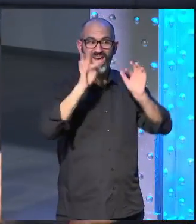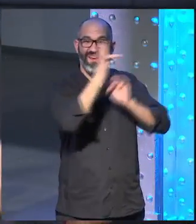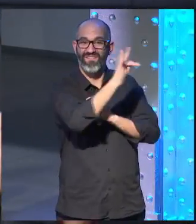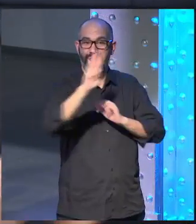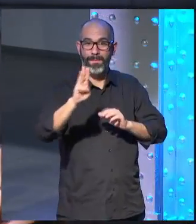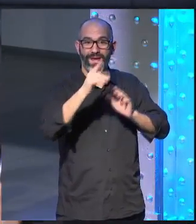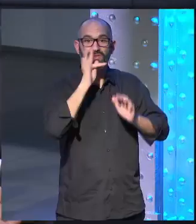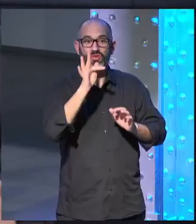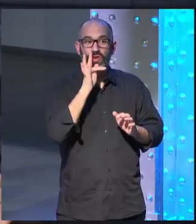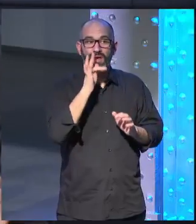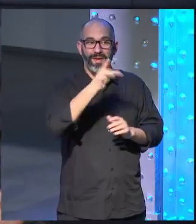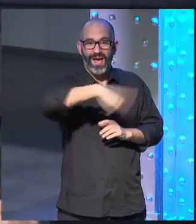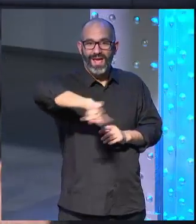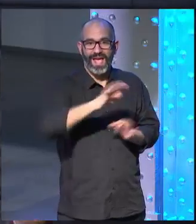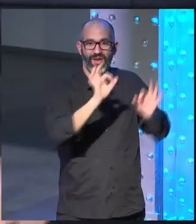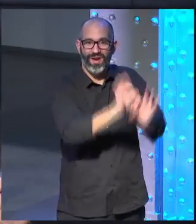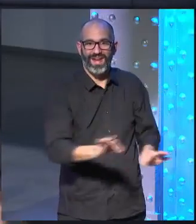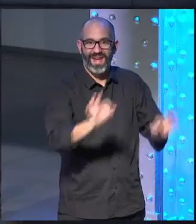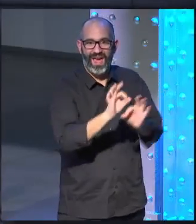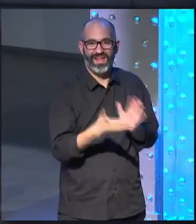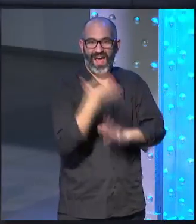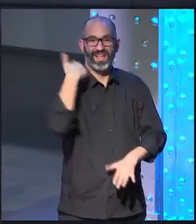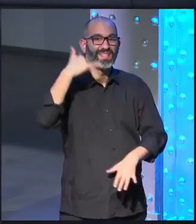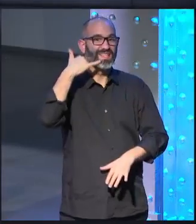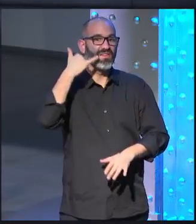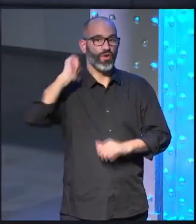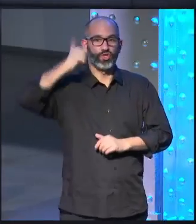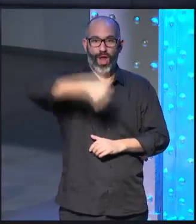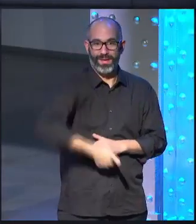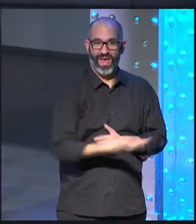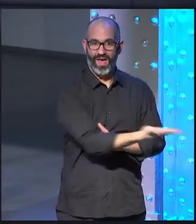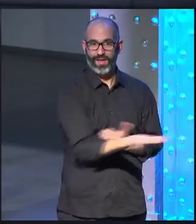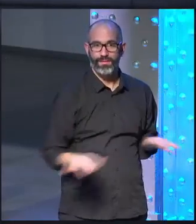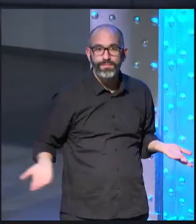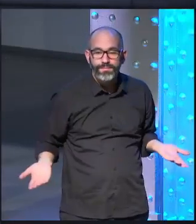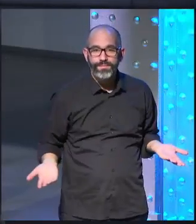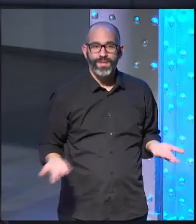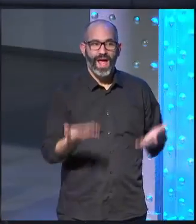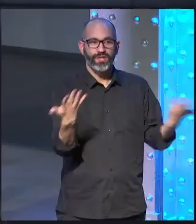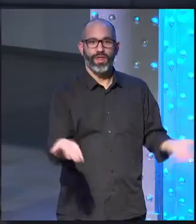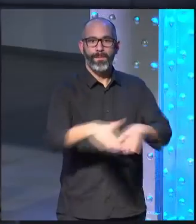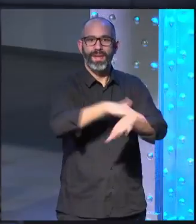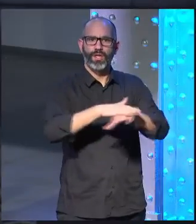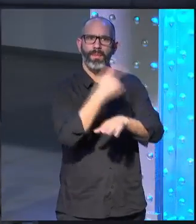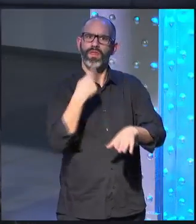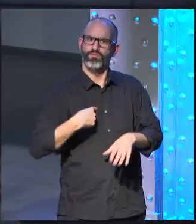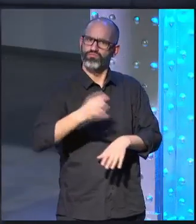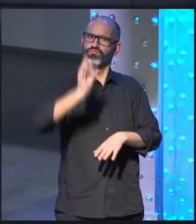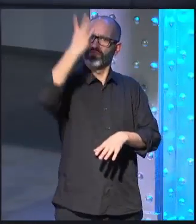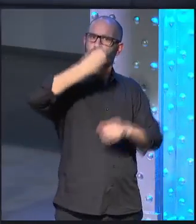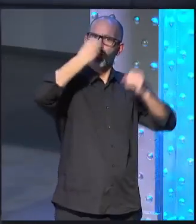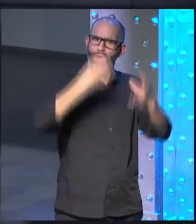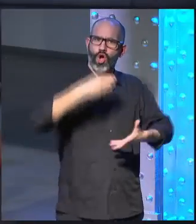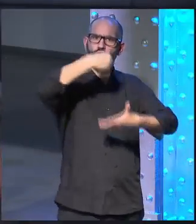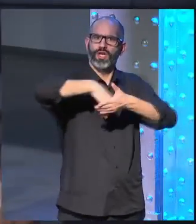es todavía par de cobre, el teléfono de toda la vida, por si alguien no sabe lo que es. Entonces dice el ministerio, me parece muy buena idea, y toma el